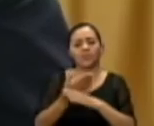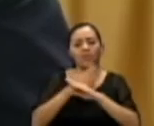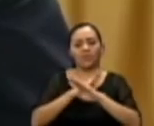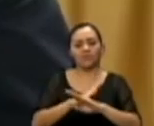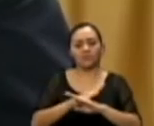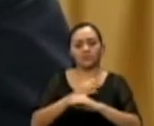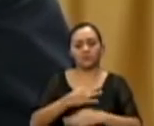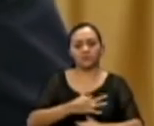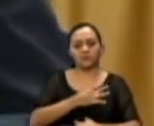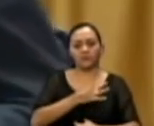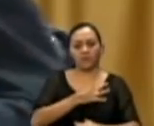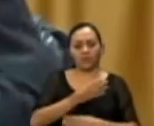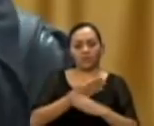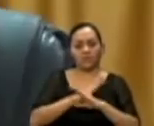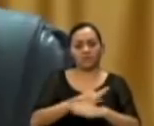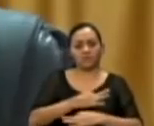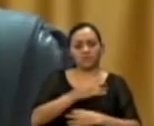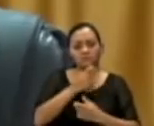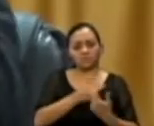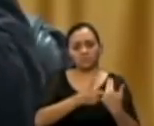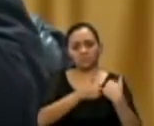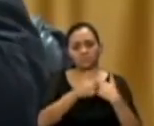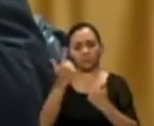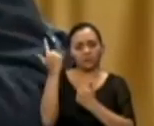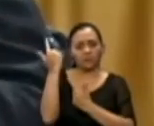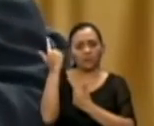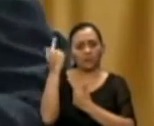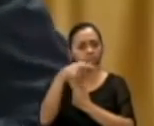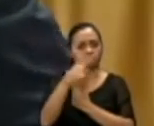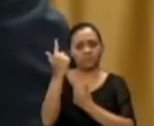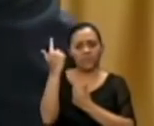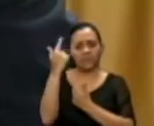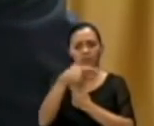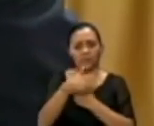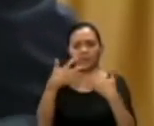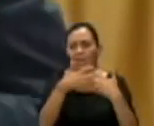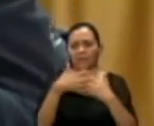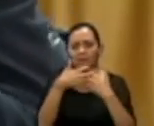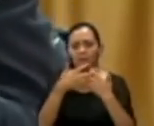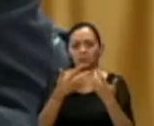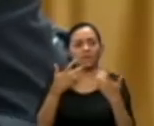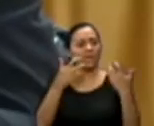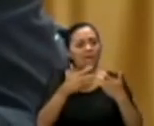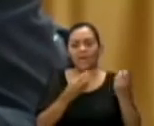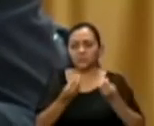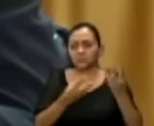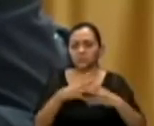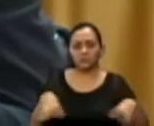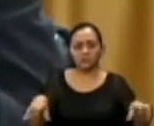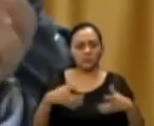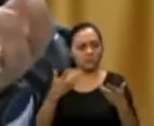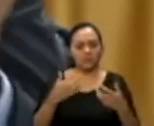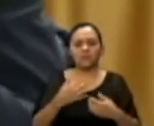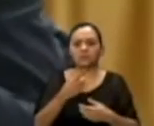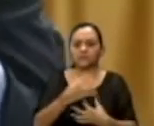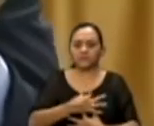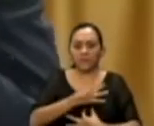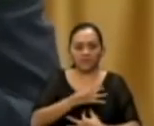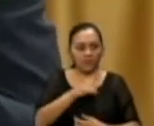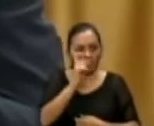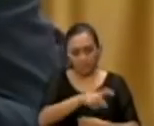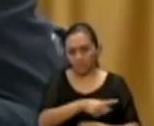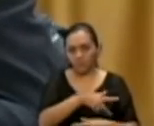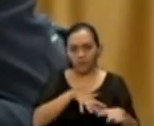y básicamente está orientada apoya las fuerzas armadas en casos de guerra ya tenemos una institución a nivel civil que coordina